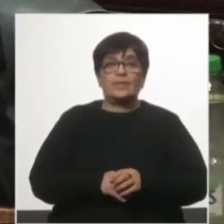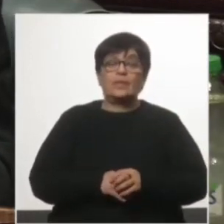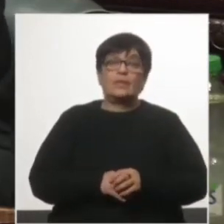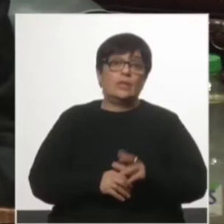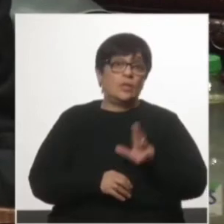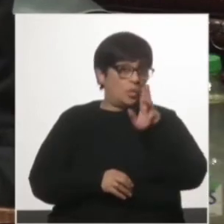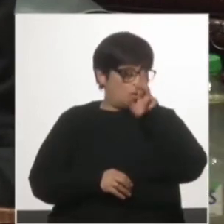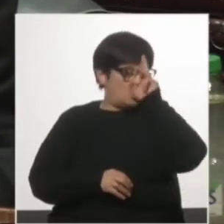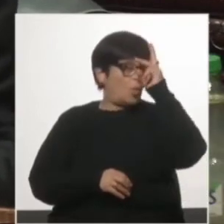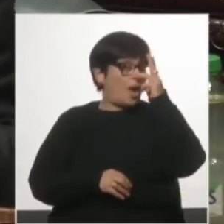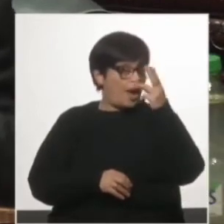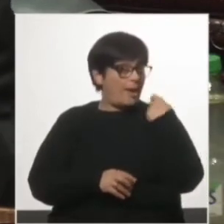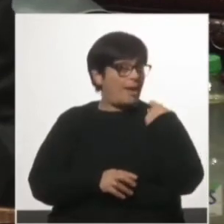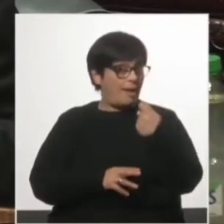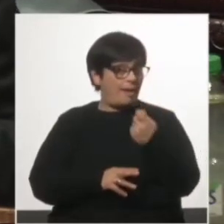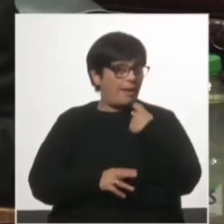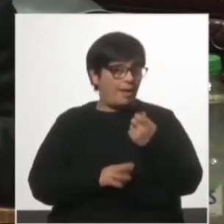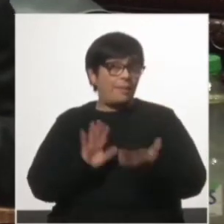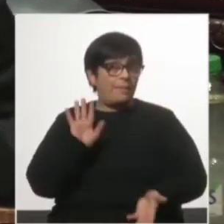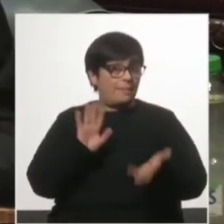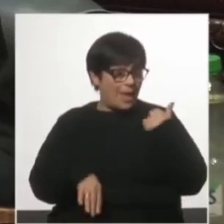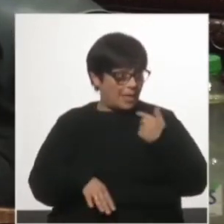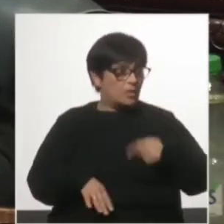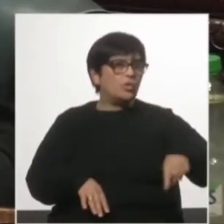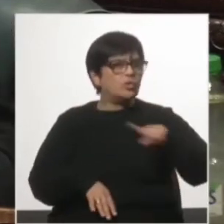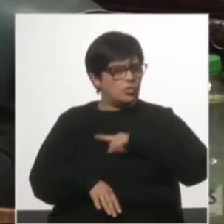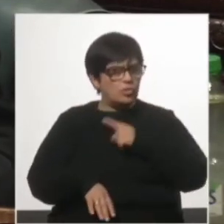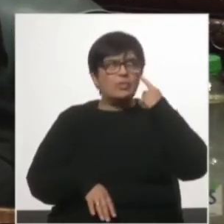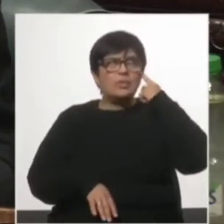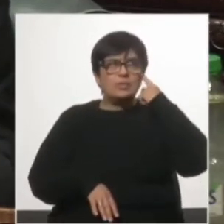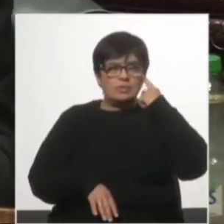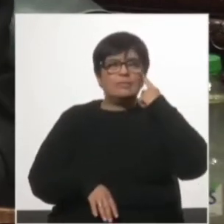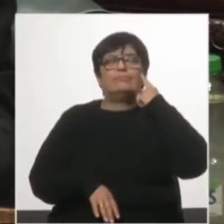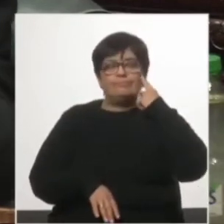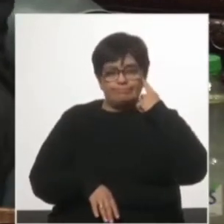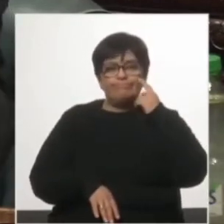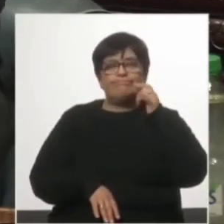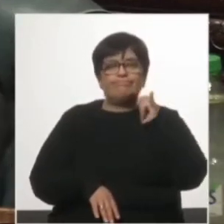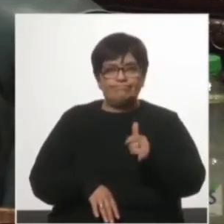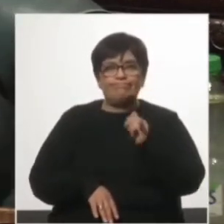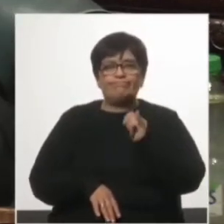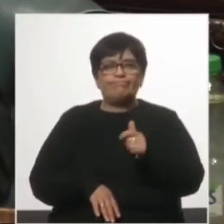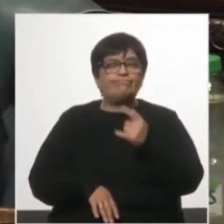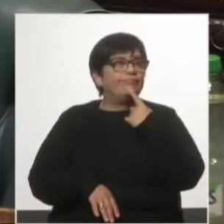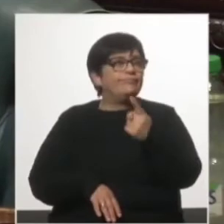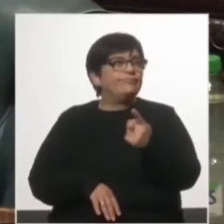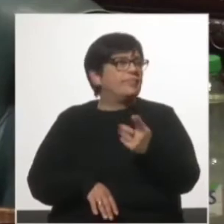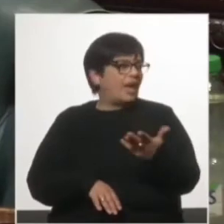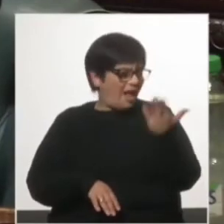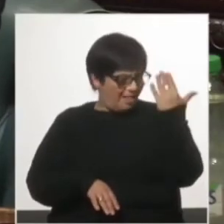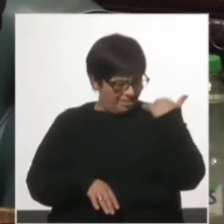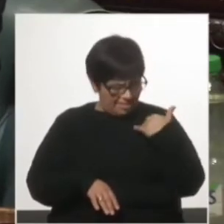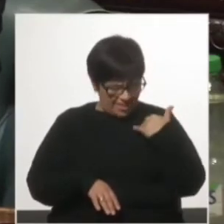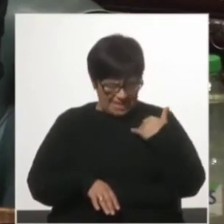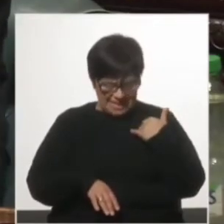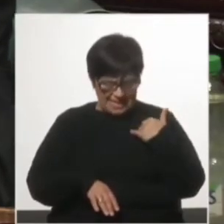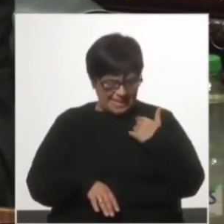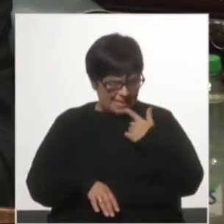¿Uruguay debió volcar más recursos? En nuestra percepción, sí. Estuvimos, como se decía hace un rato,